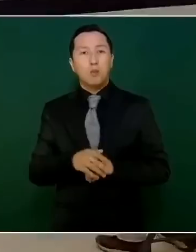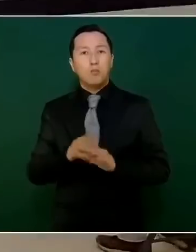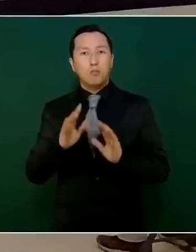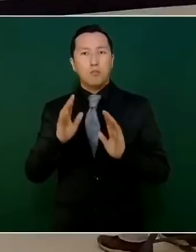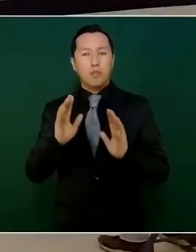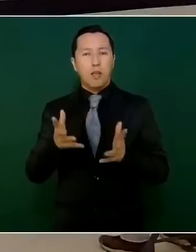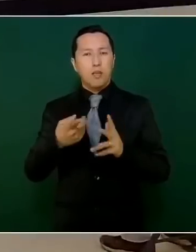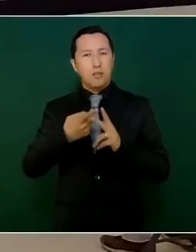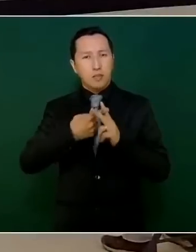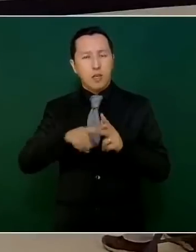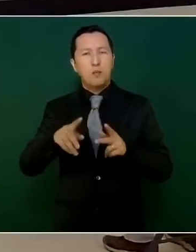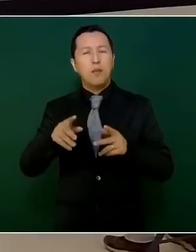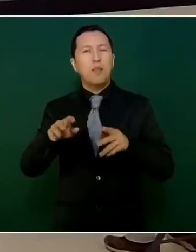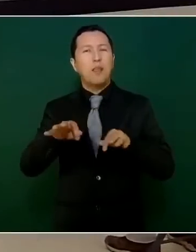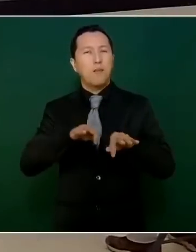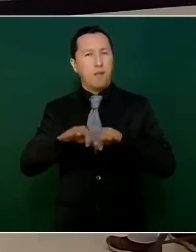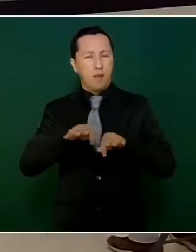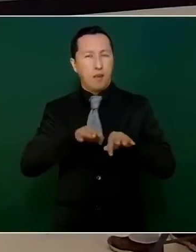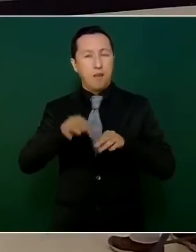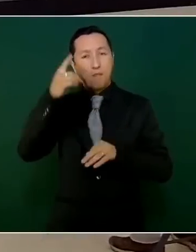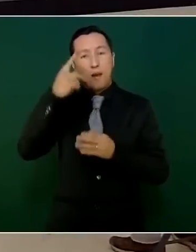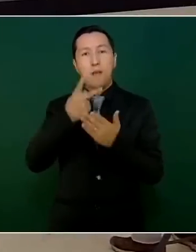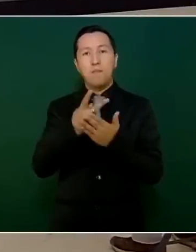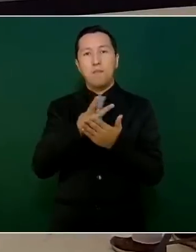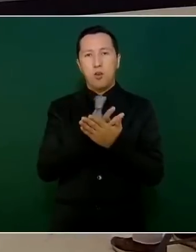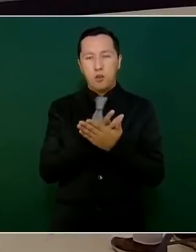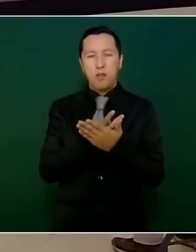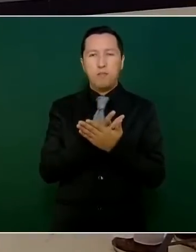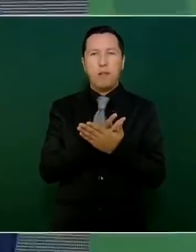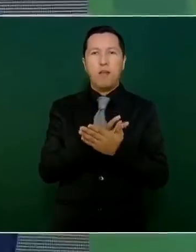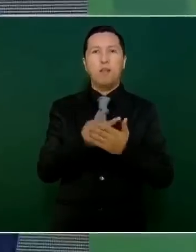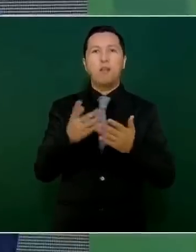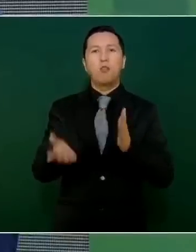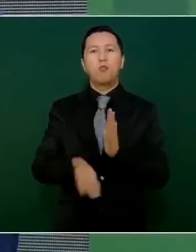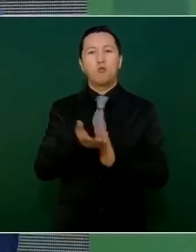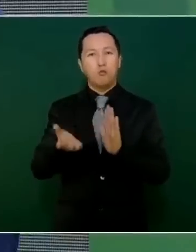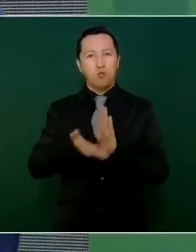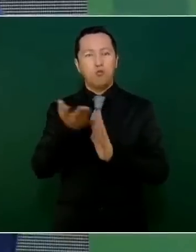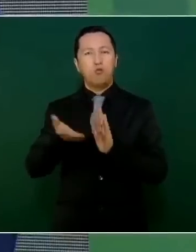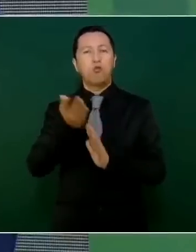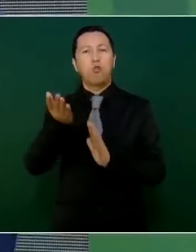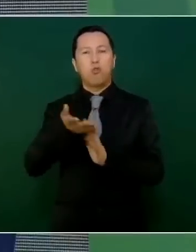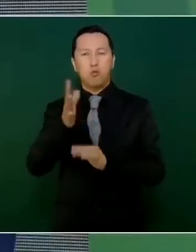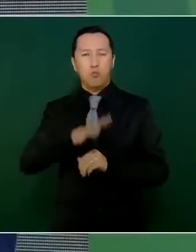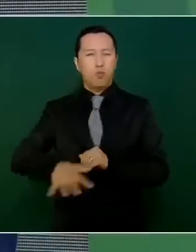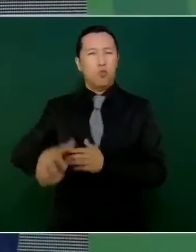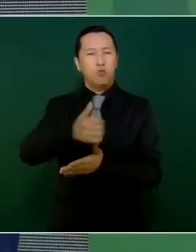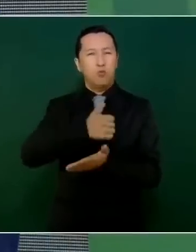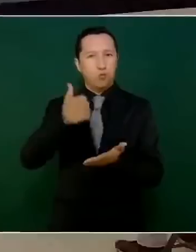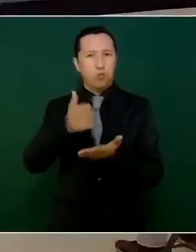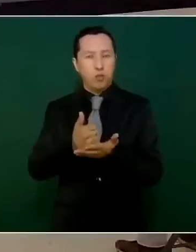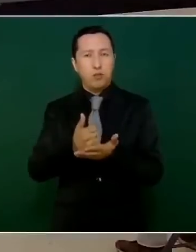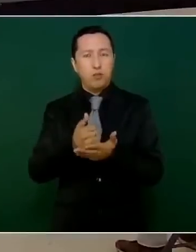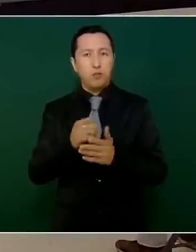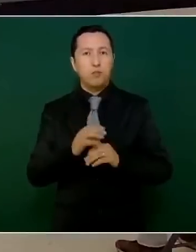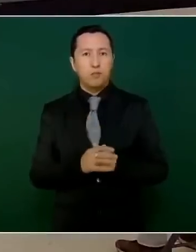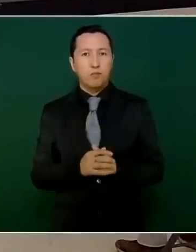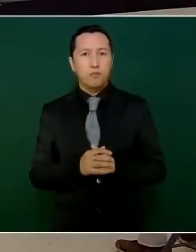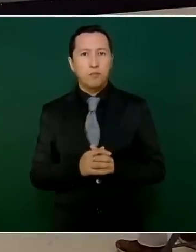queremos que los apruebe el Congreso local de Quintana Roo. Sí, para la certeza de la tierra. Para